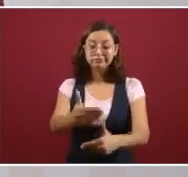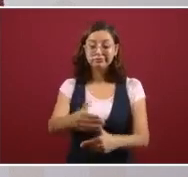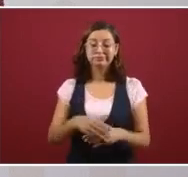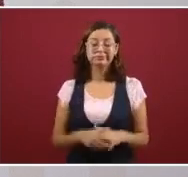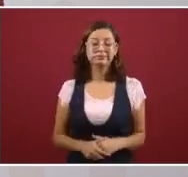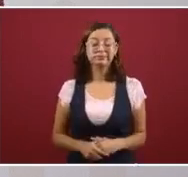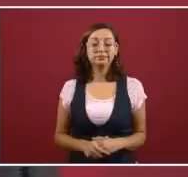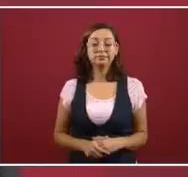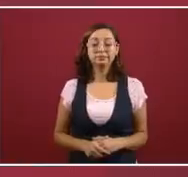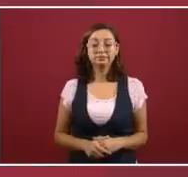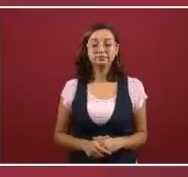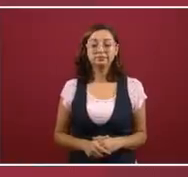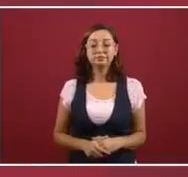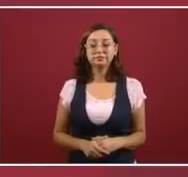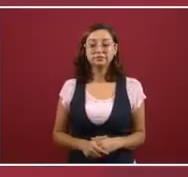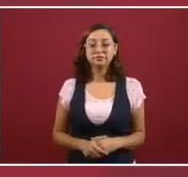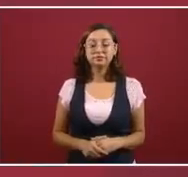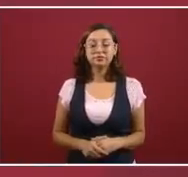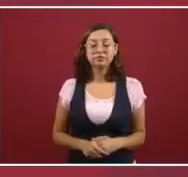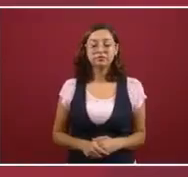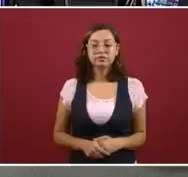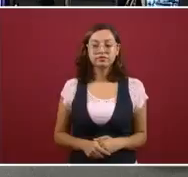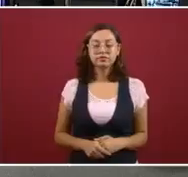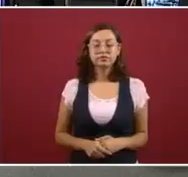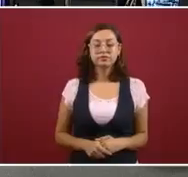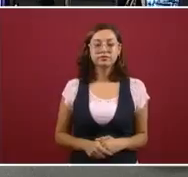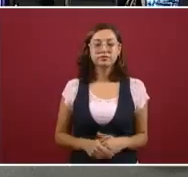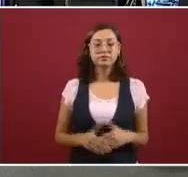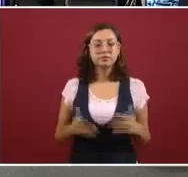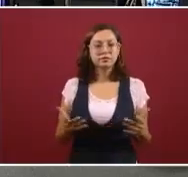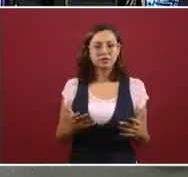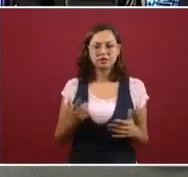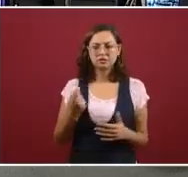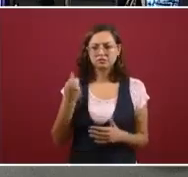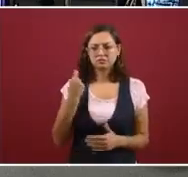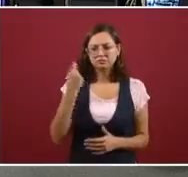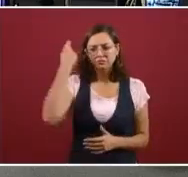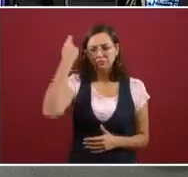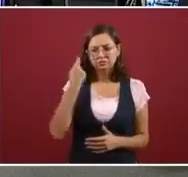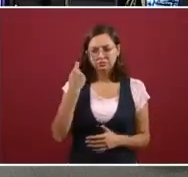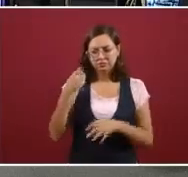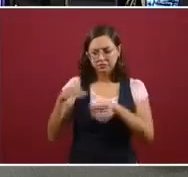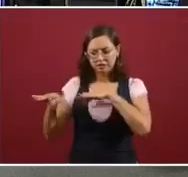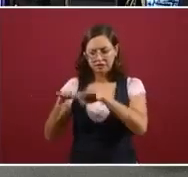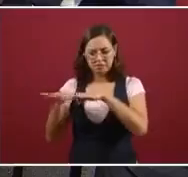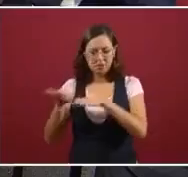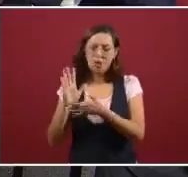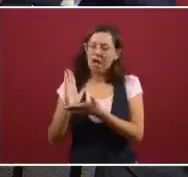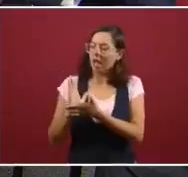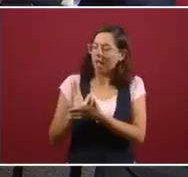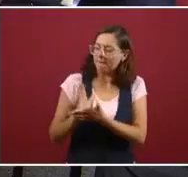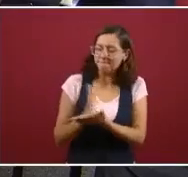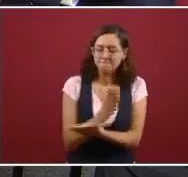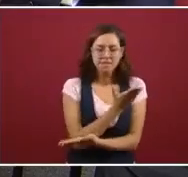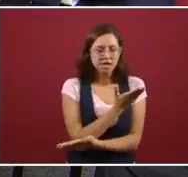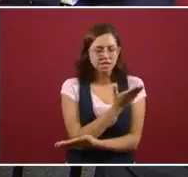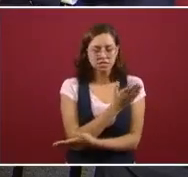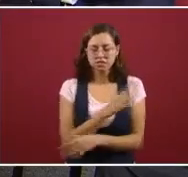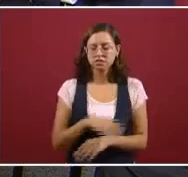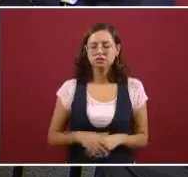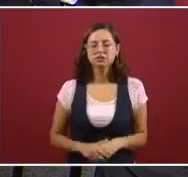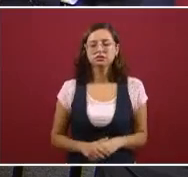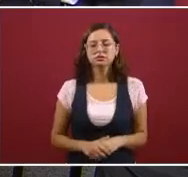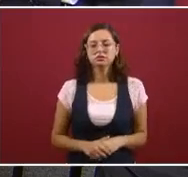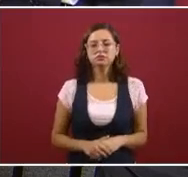independientemente de la pensión por el trabajo. Esto puede constituir